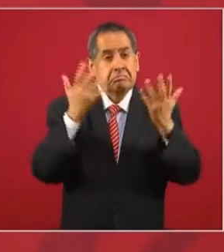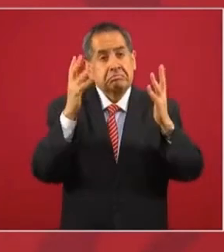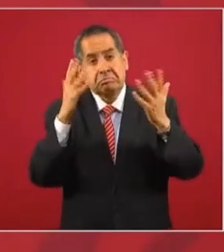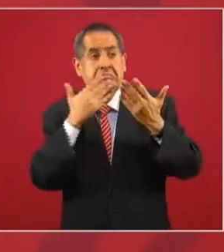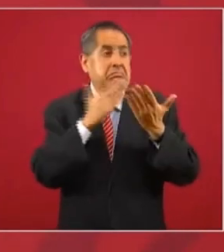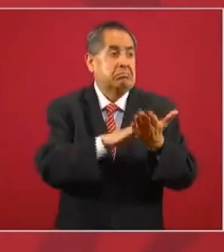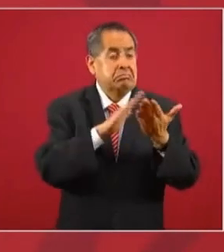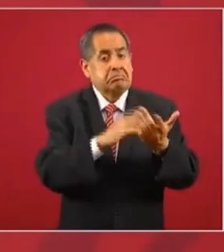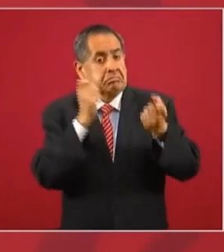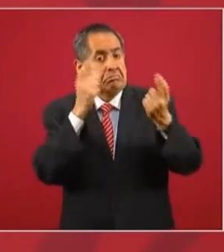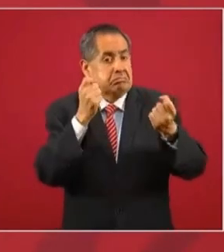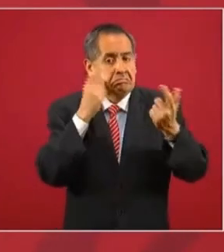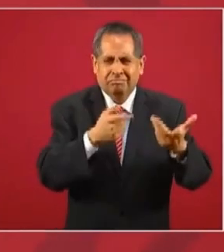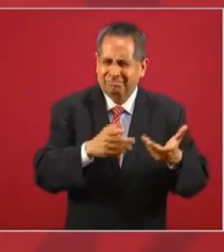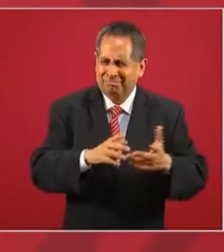a quienes